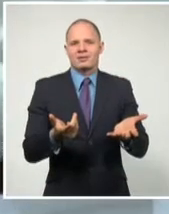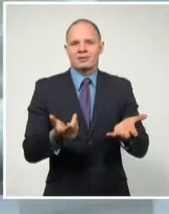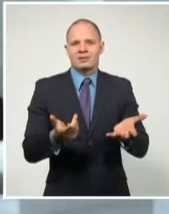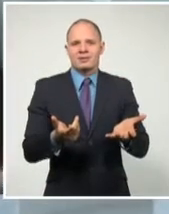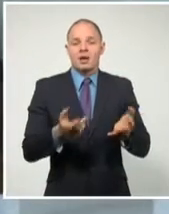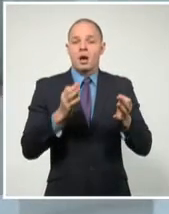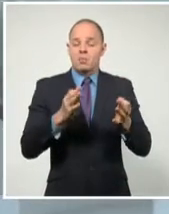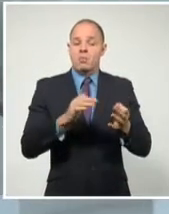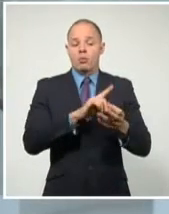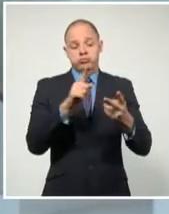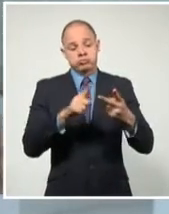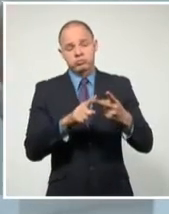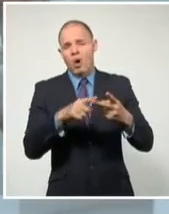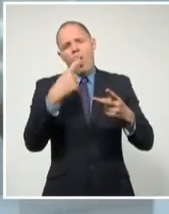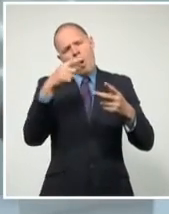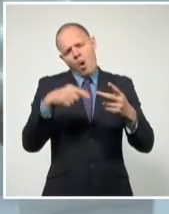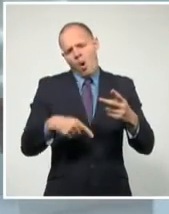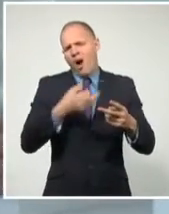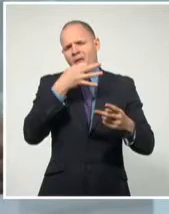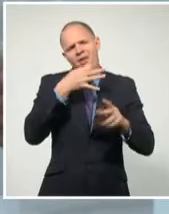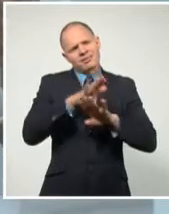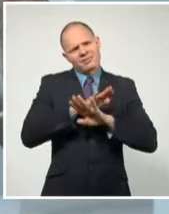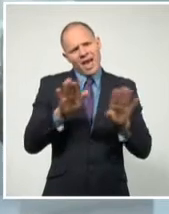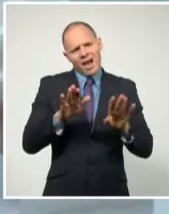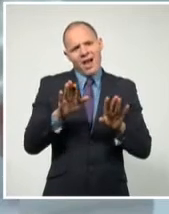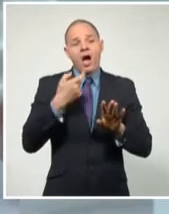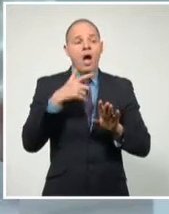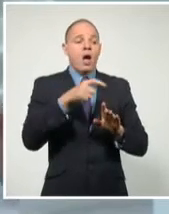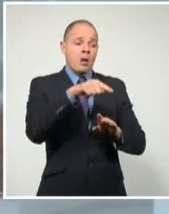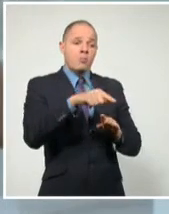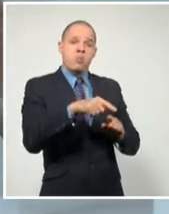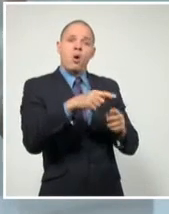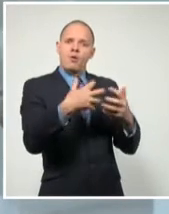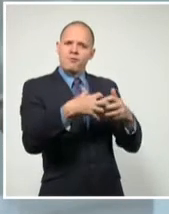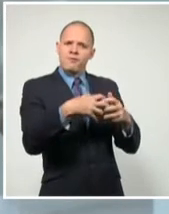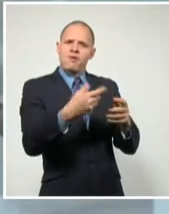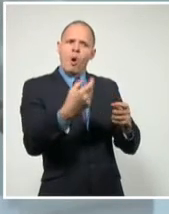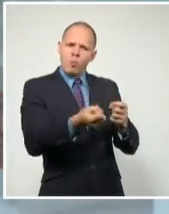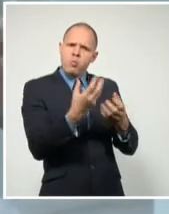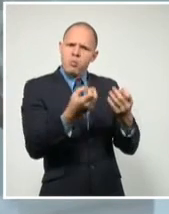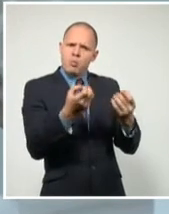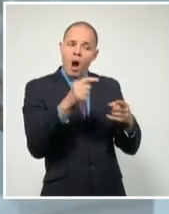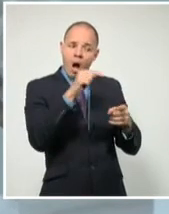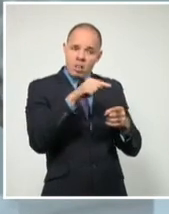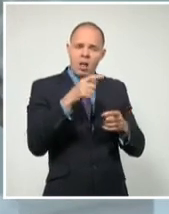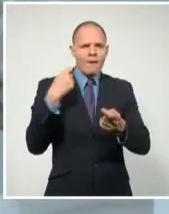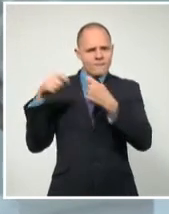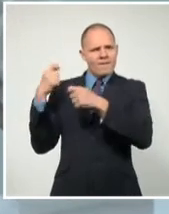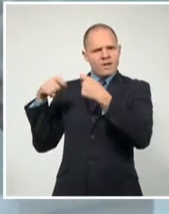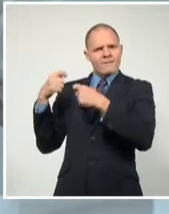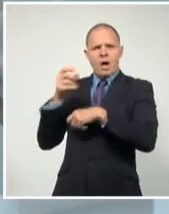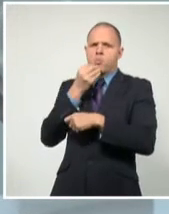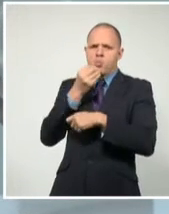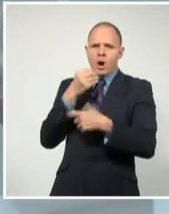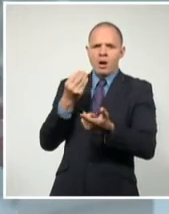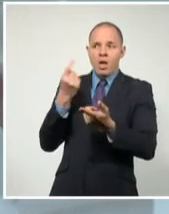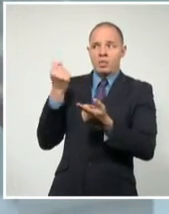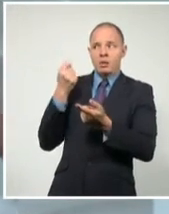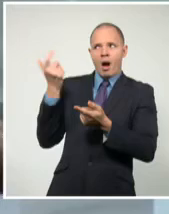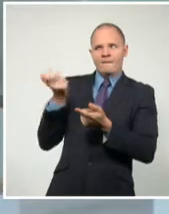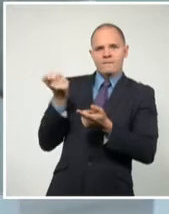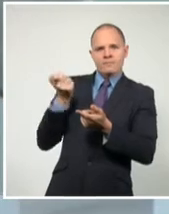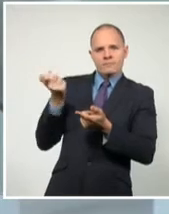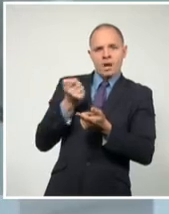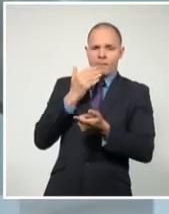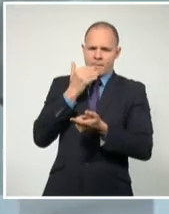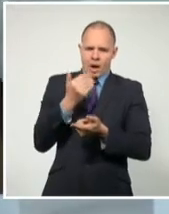Y aplicando todos los conceptos que hemos dicho, cómo exportamos más, cómo producimos más nacionalmente y cómo importamos menos, y que fundamentalmente lo que importemos sean materias